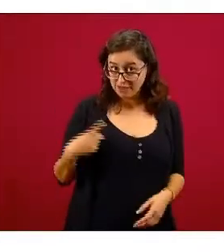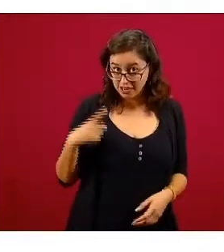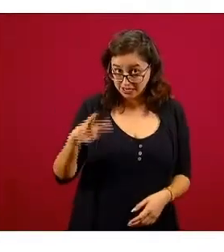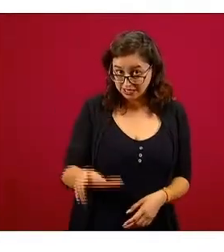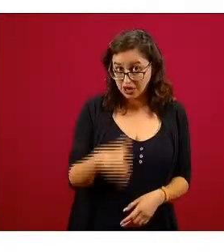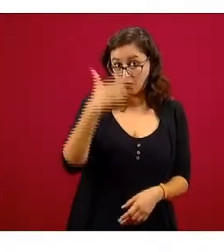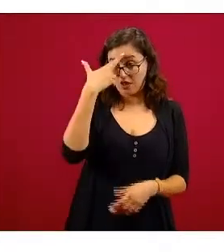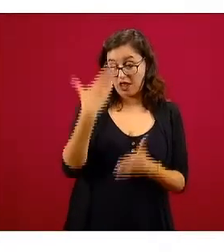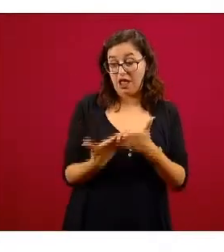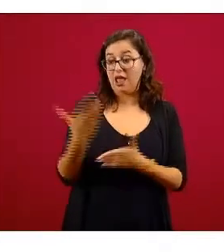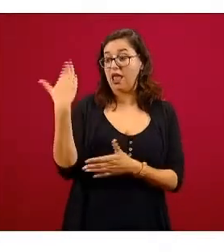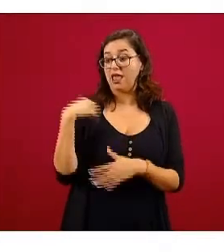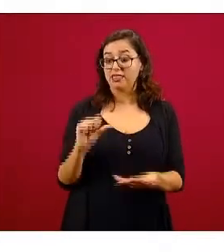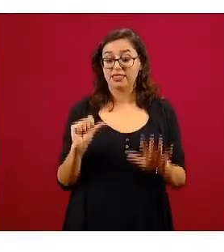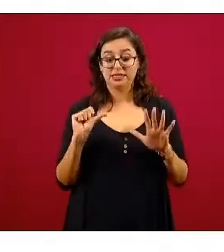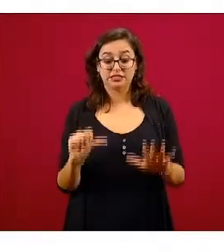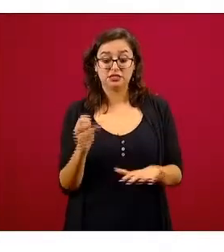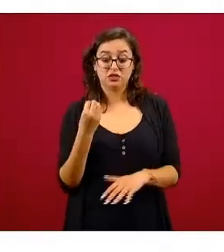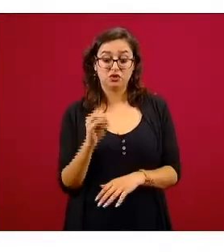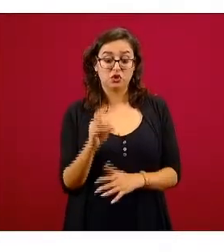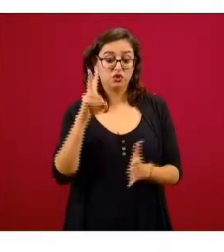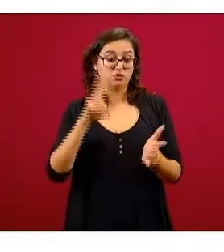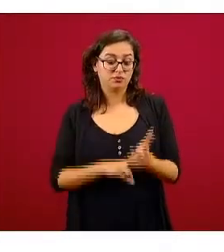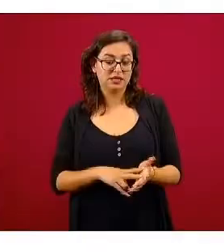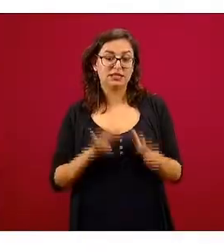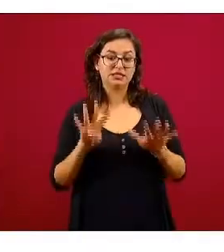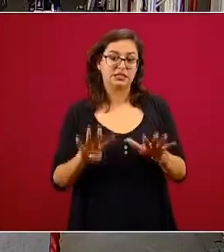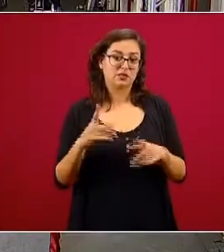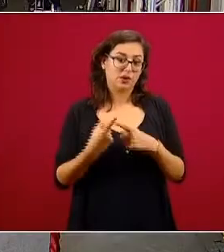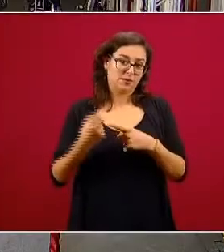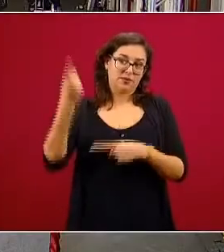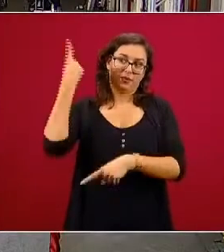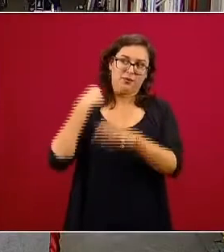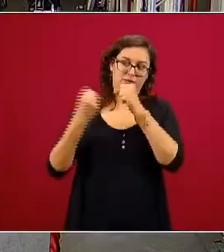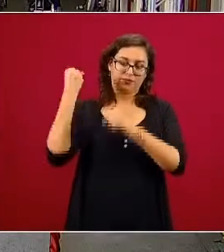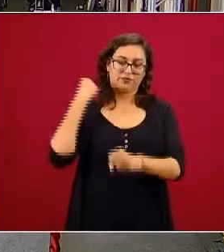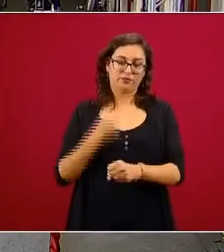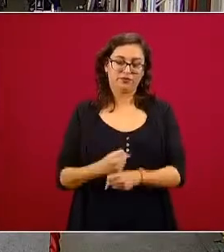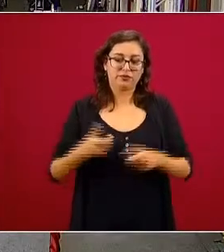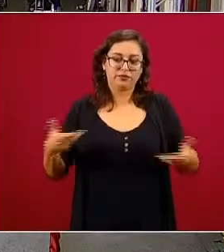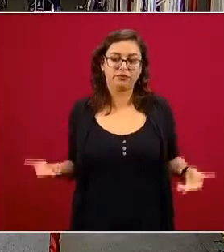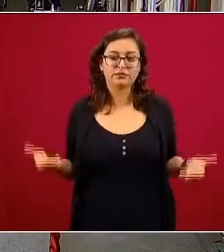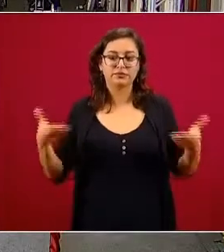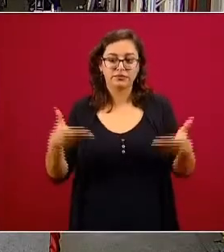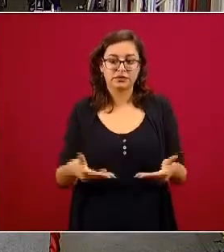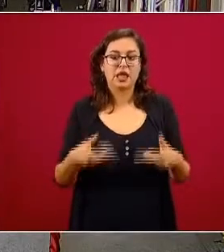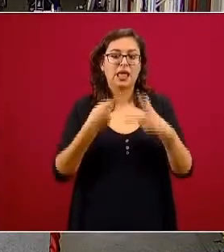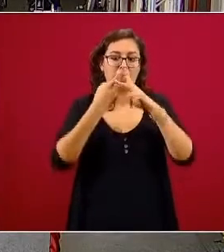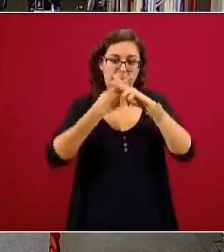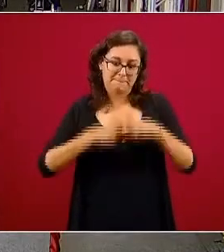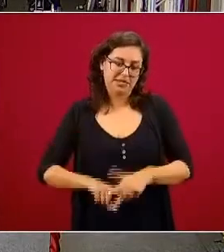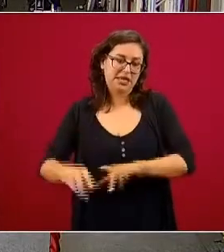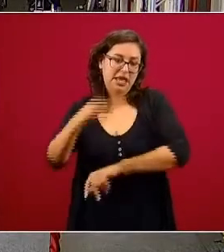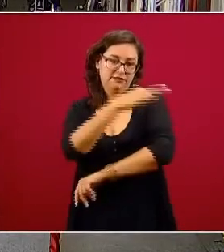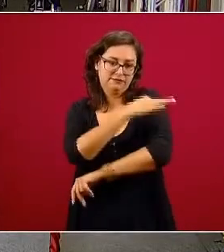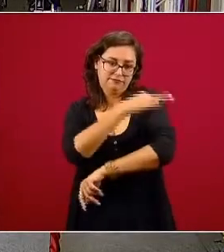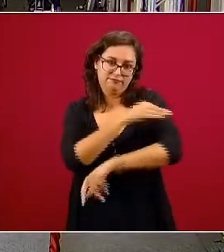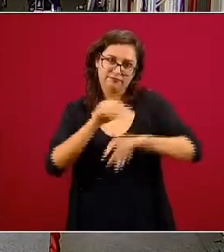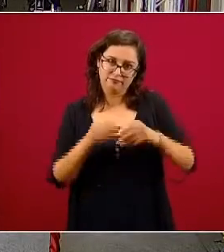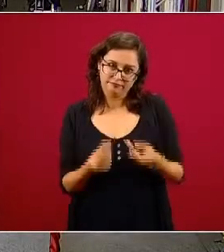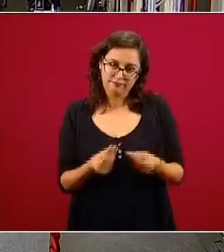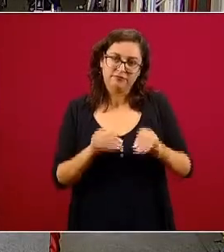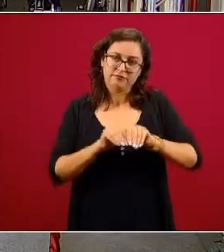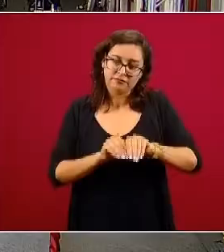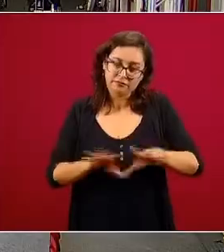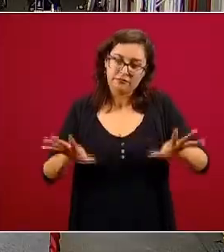el 16 de octubre de 2019, cuando vinimos a presentar el arranque de la temporada de influenza.